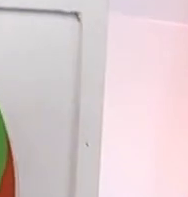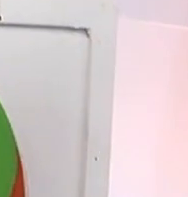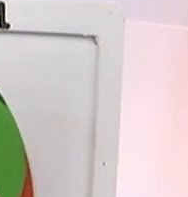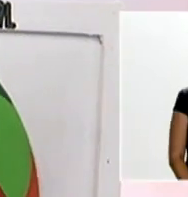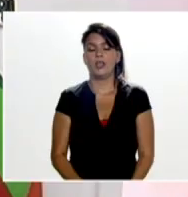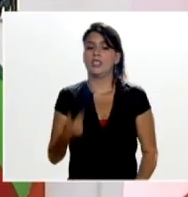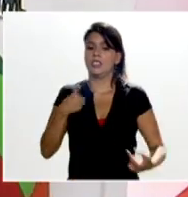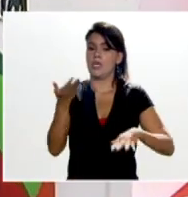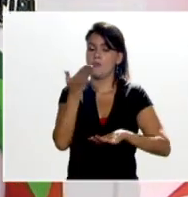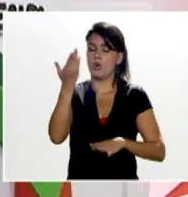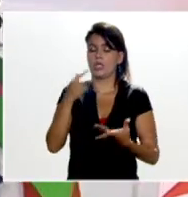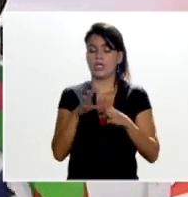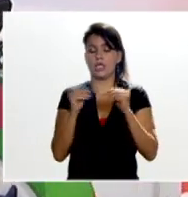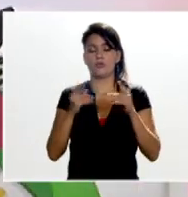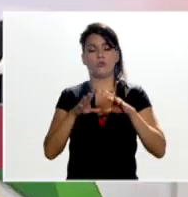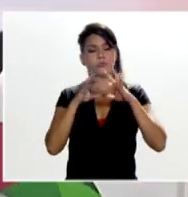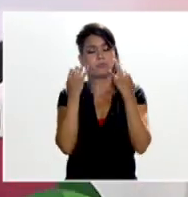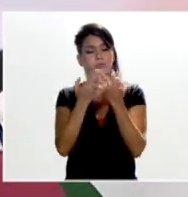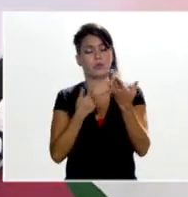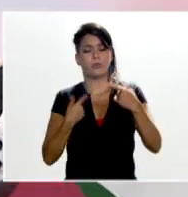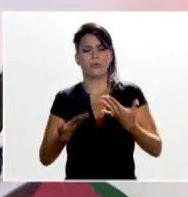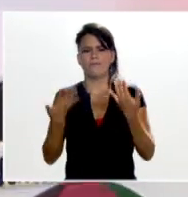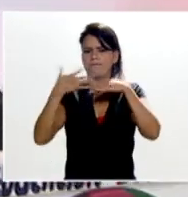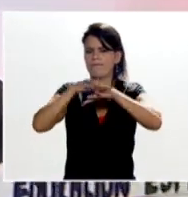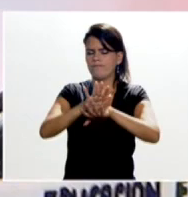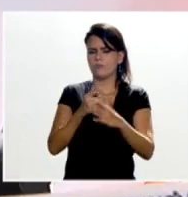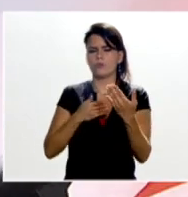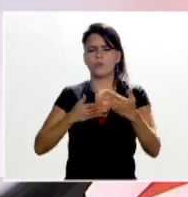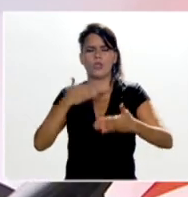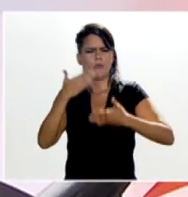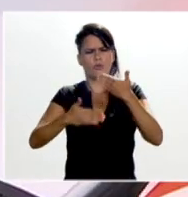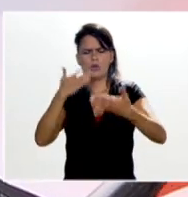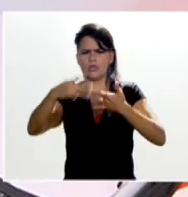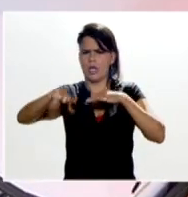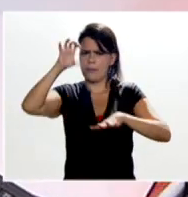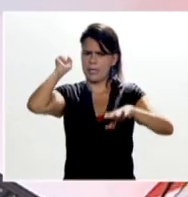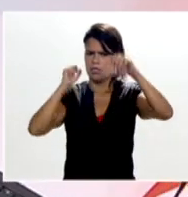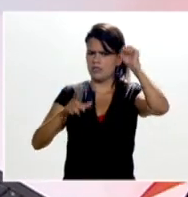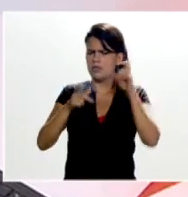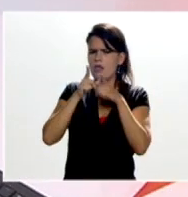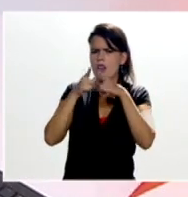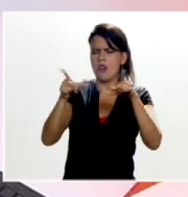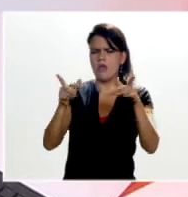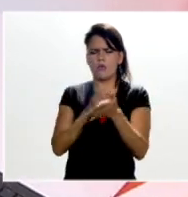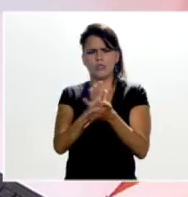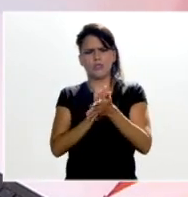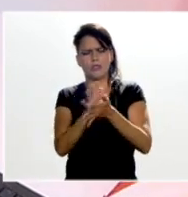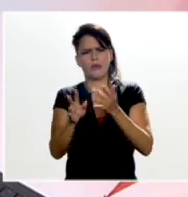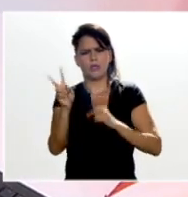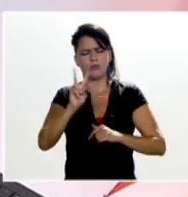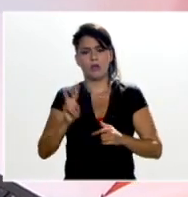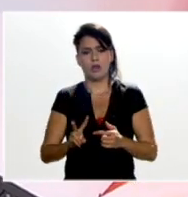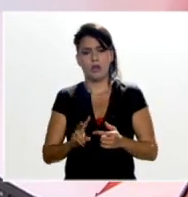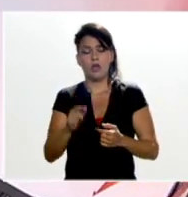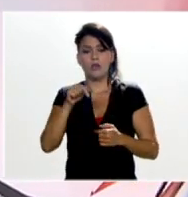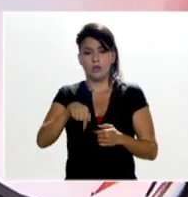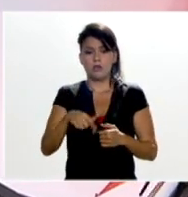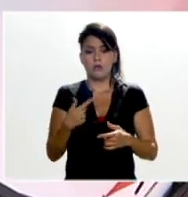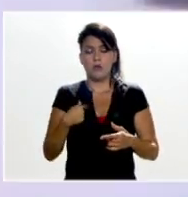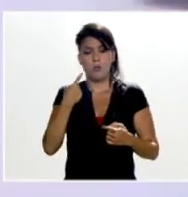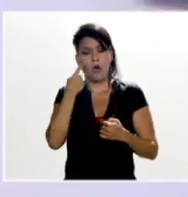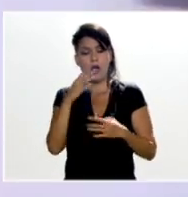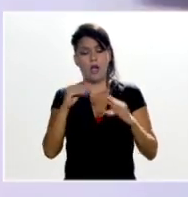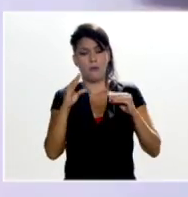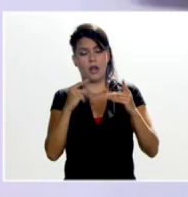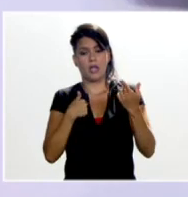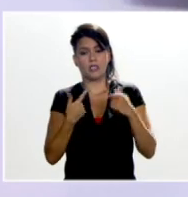Es importante que toda la familia se involucre en el proceso de aprendizaje de la lengua de señas venezolana. A continuación, entonces, vamos a